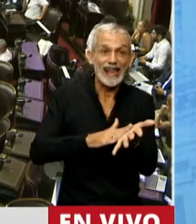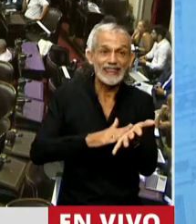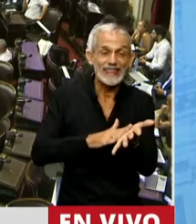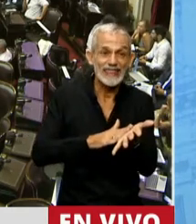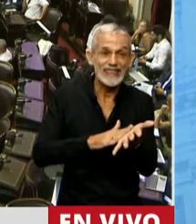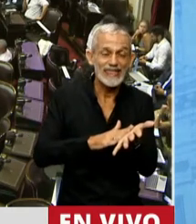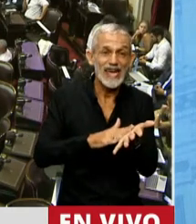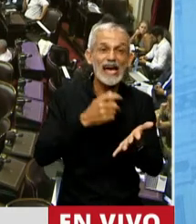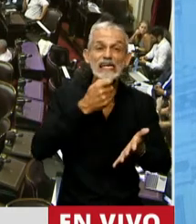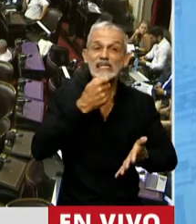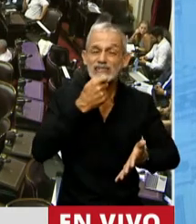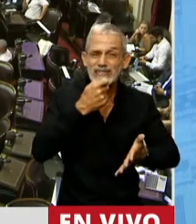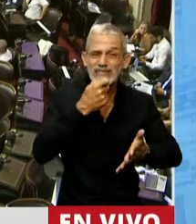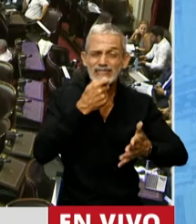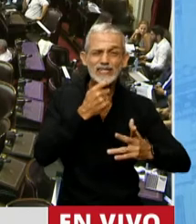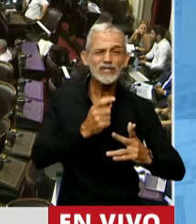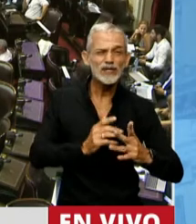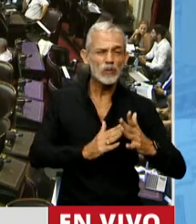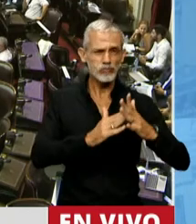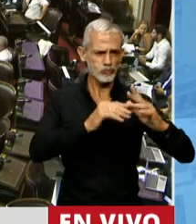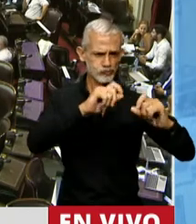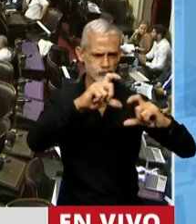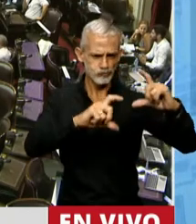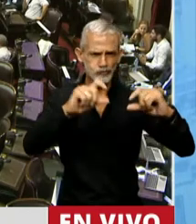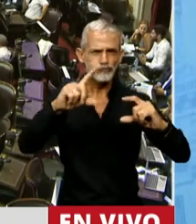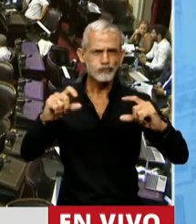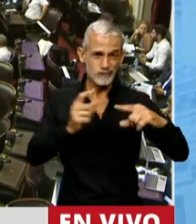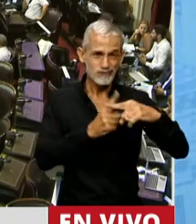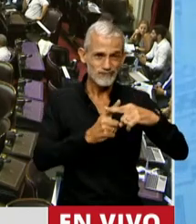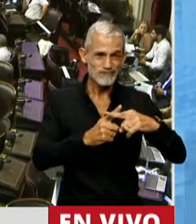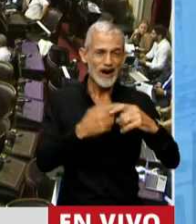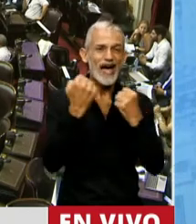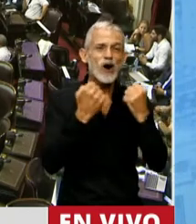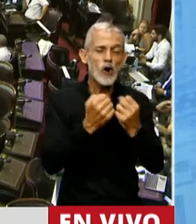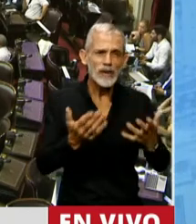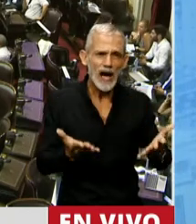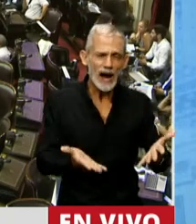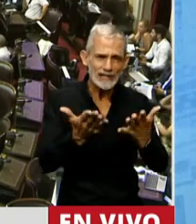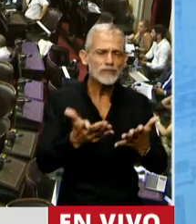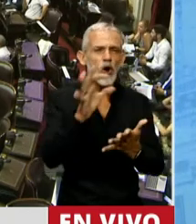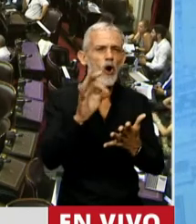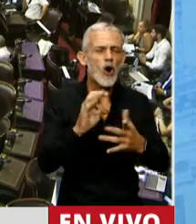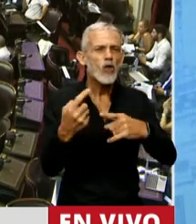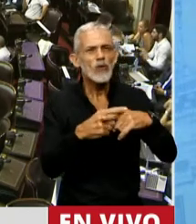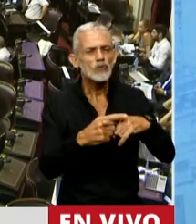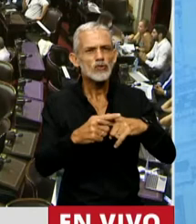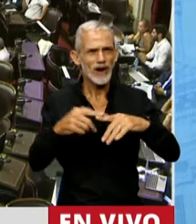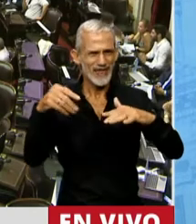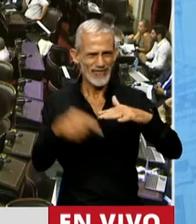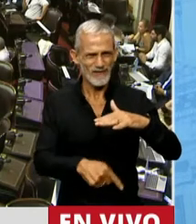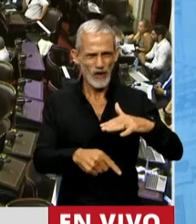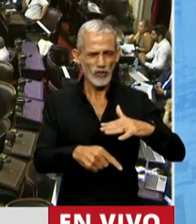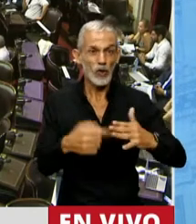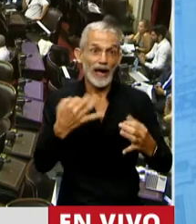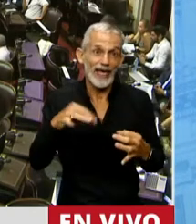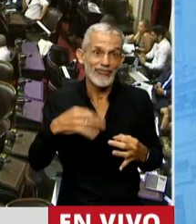nada si las principales variables de crecimiento de la economía y las discusiones de fondo que tampoco se